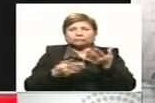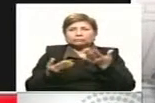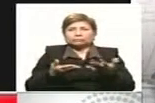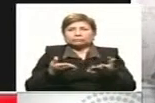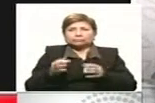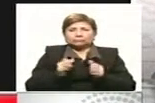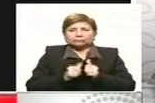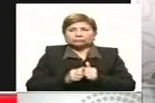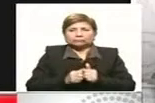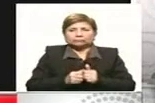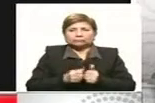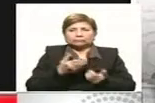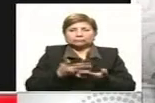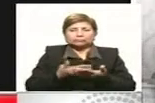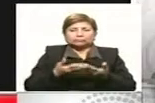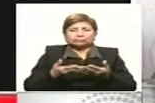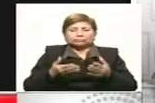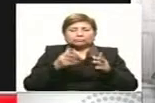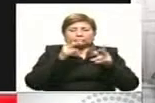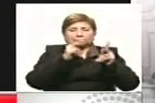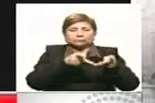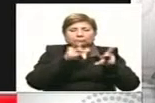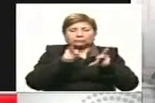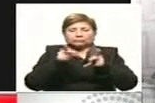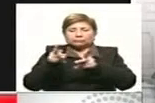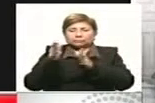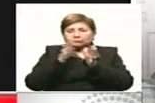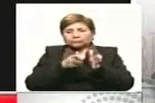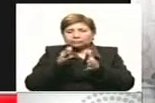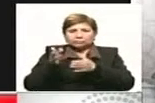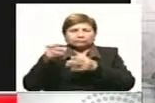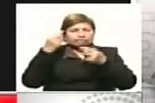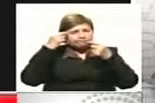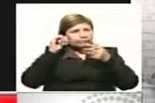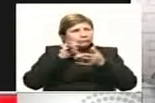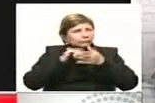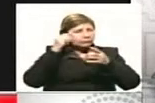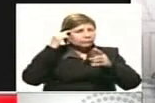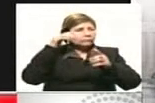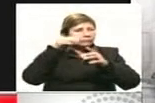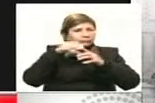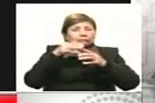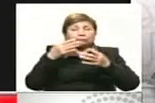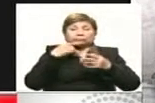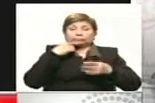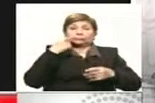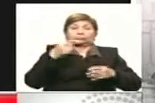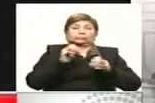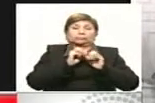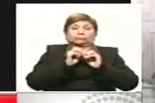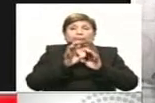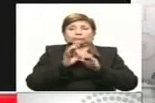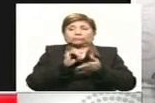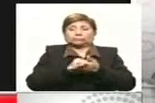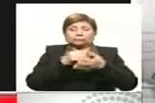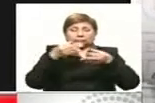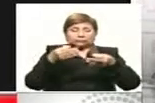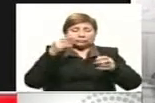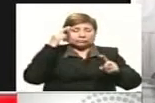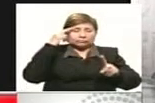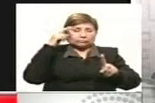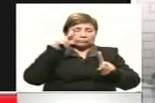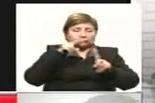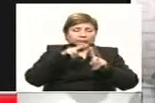el cumplimiento de una planificación. A eso tenemos que arribar. Y por eso quería resaltar que pese al gran reto